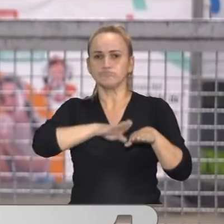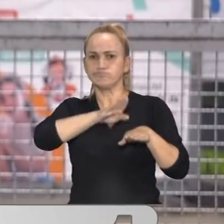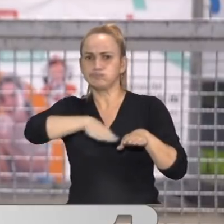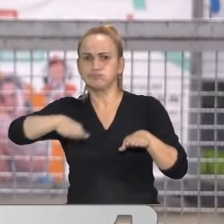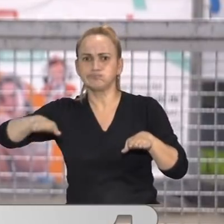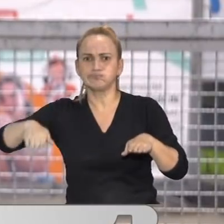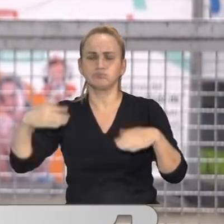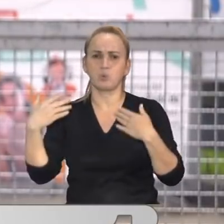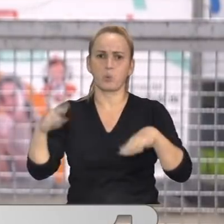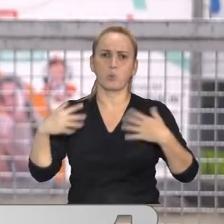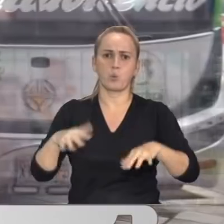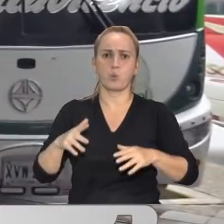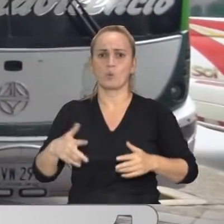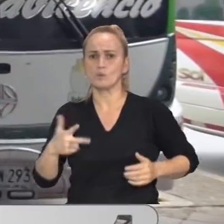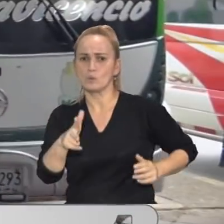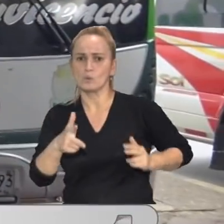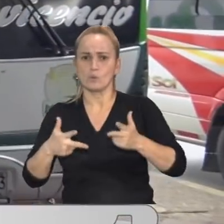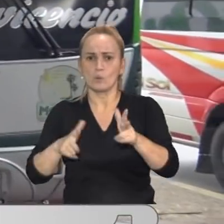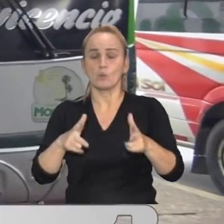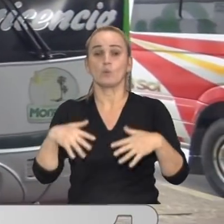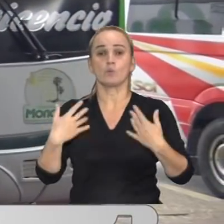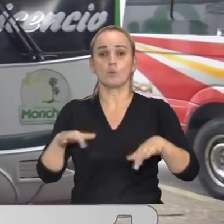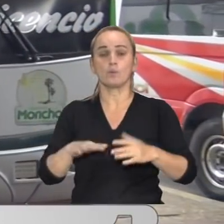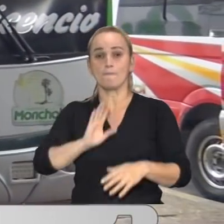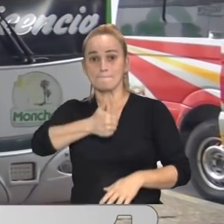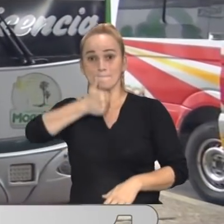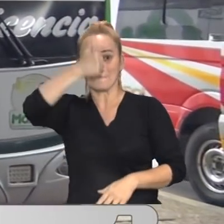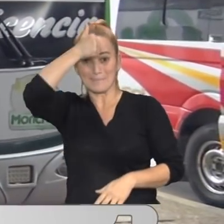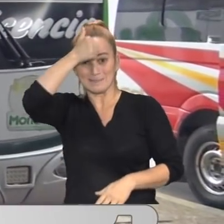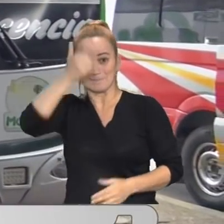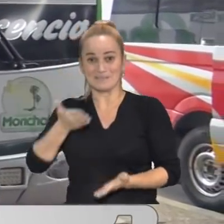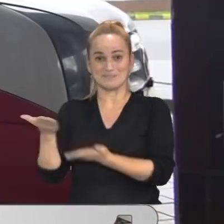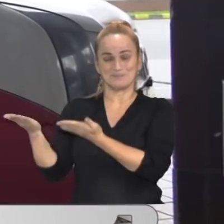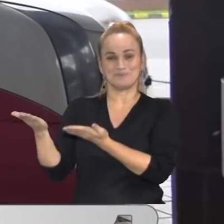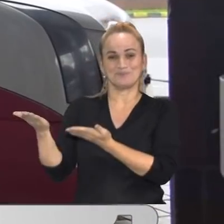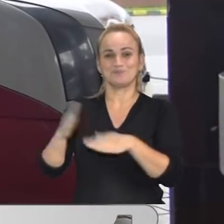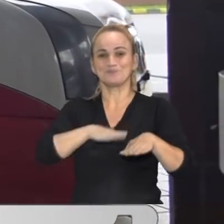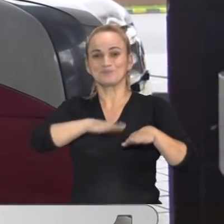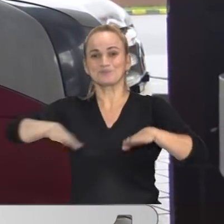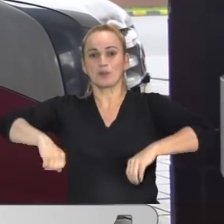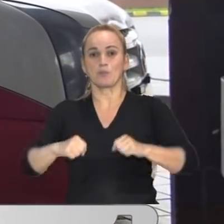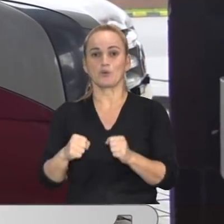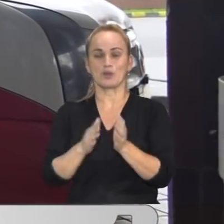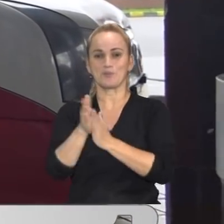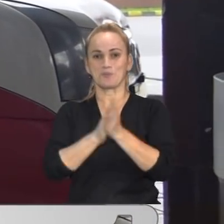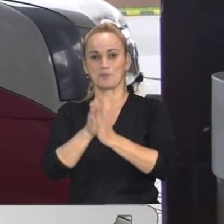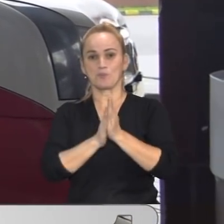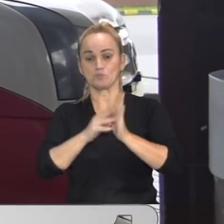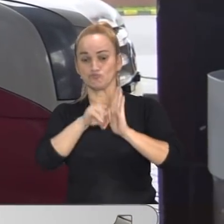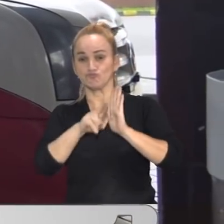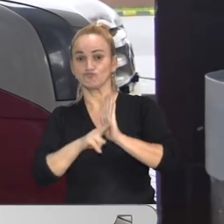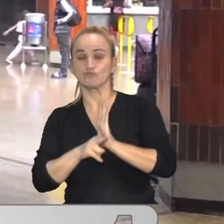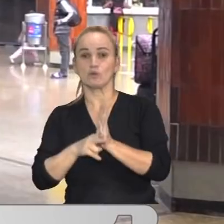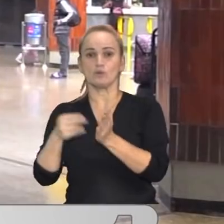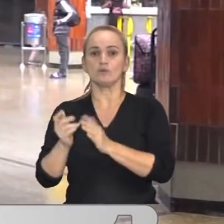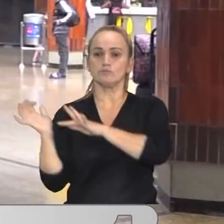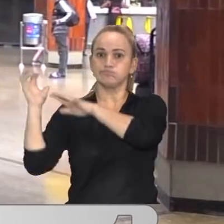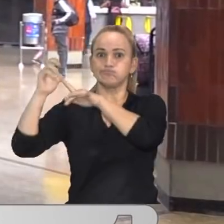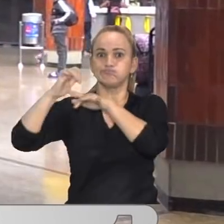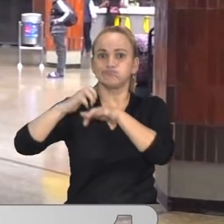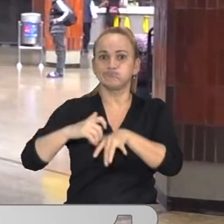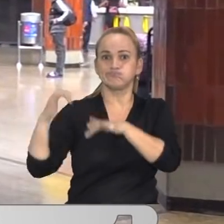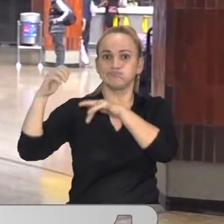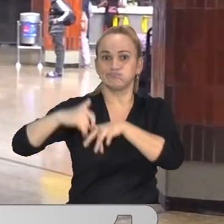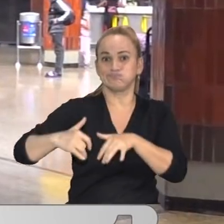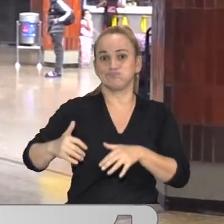es grande para este fin de semana. La principal terminal de transporte terrestre de Bogotá lista protocolos debido a la llegada de la semana de